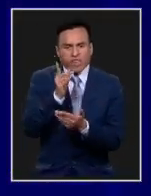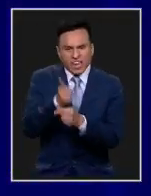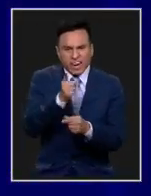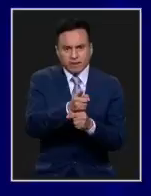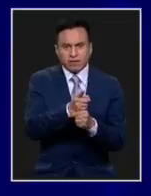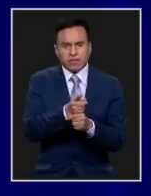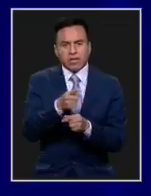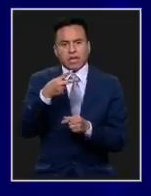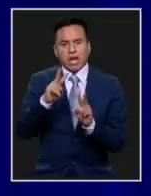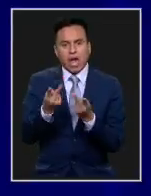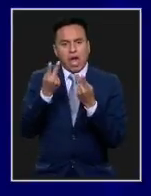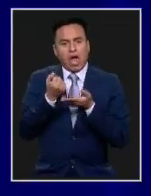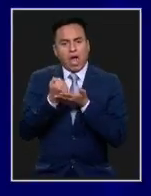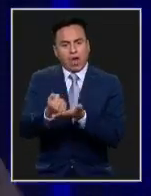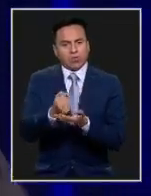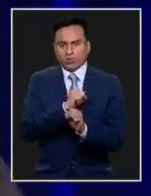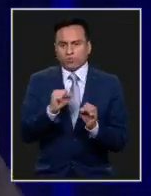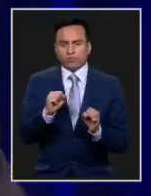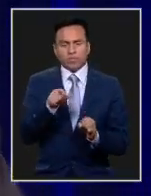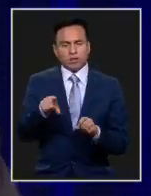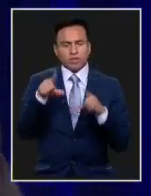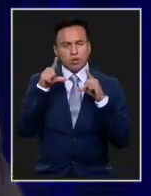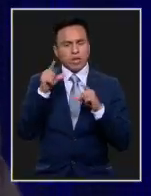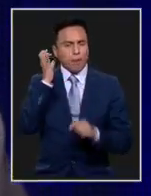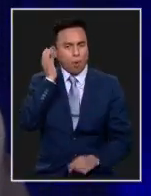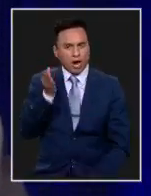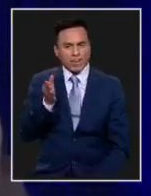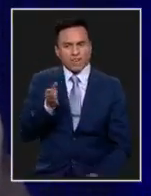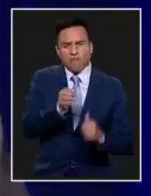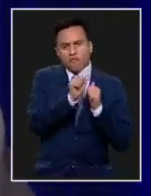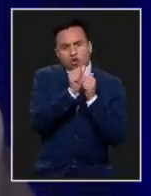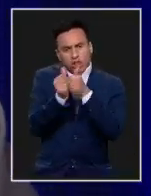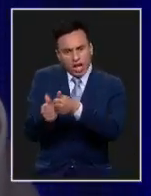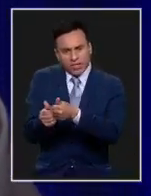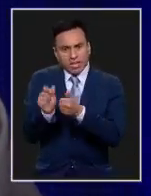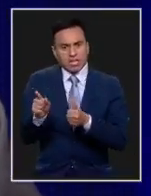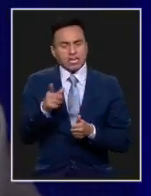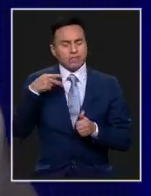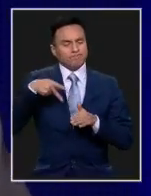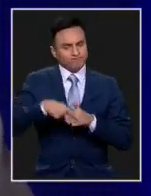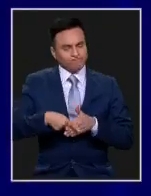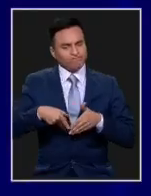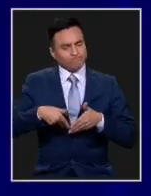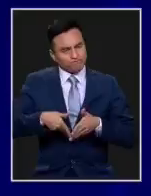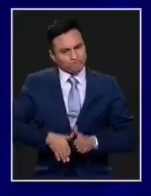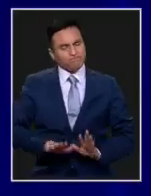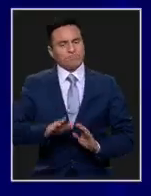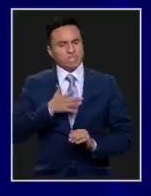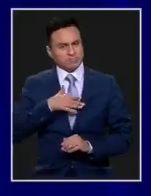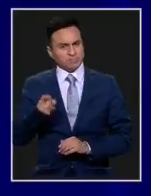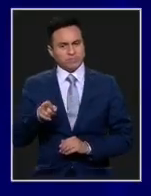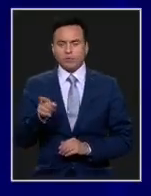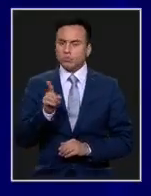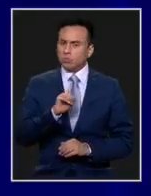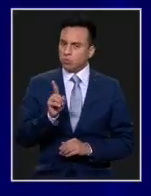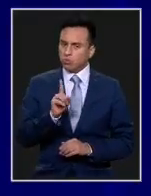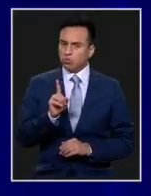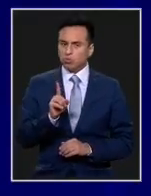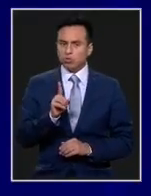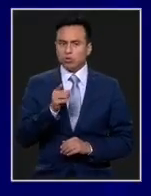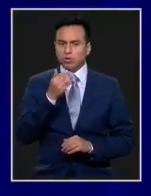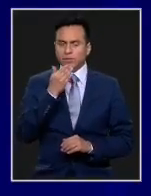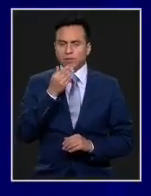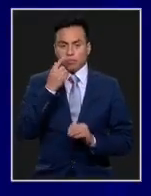alguien a ser héroe usted condenaría una mujer que fue violada y que quiere interrumpir su embarazo de hecho no y de hecho lo que